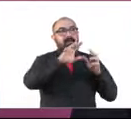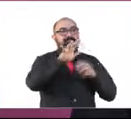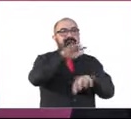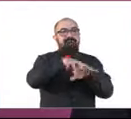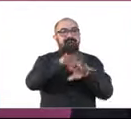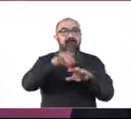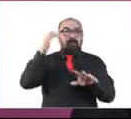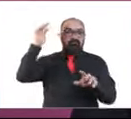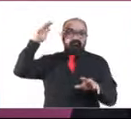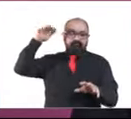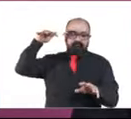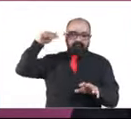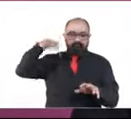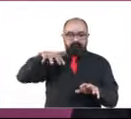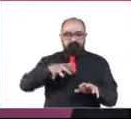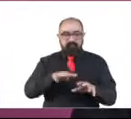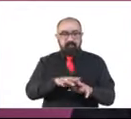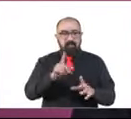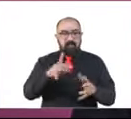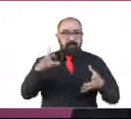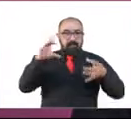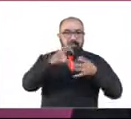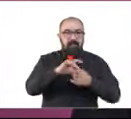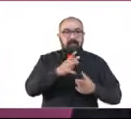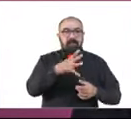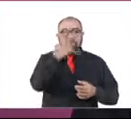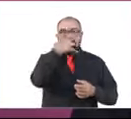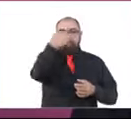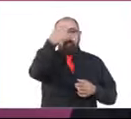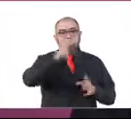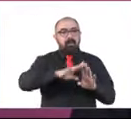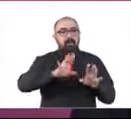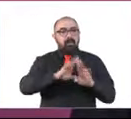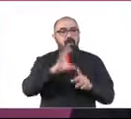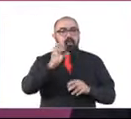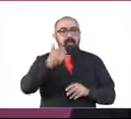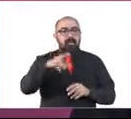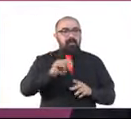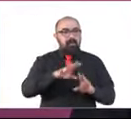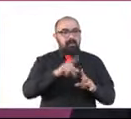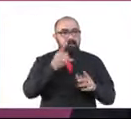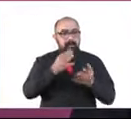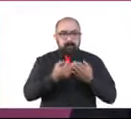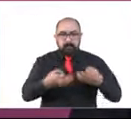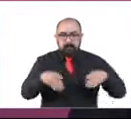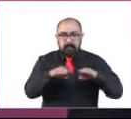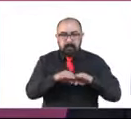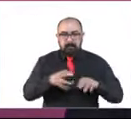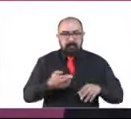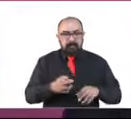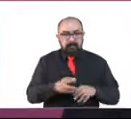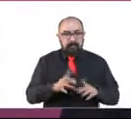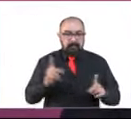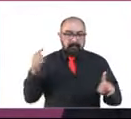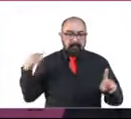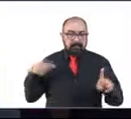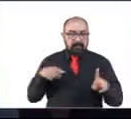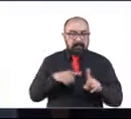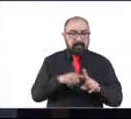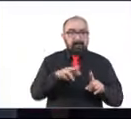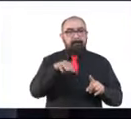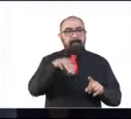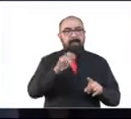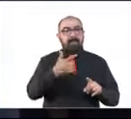Tlalpan hasta Coyoacán. Lo que vemos ahí en los viveros es una parte del río, ahí es el río Magdalena.